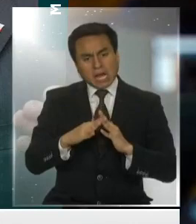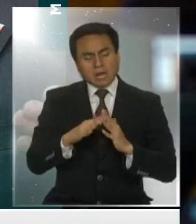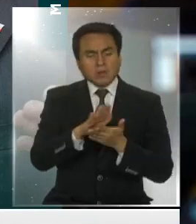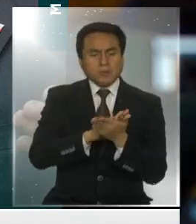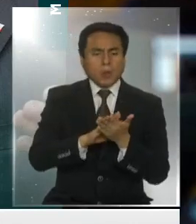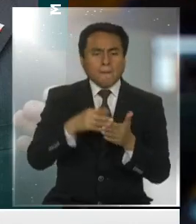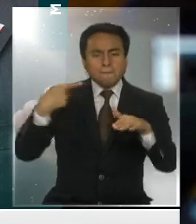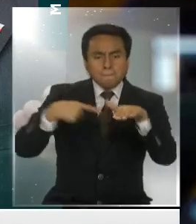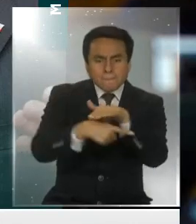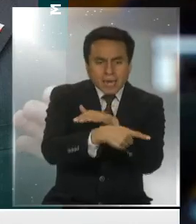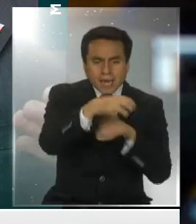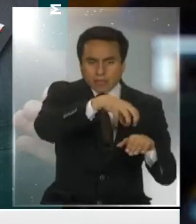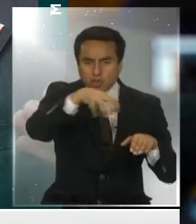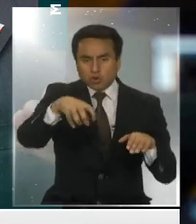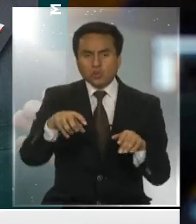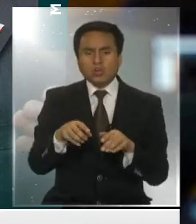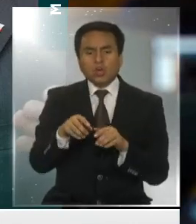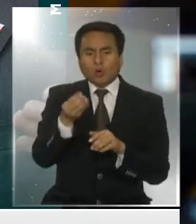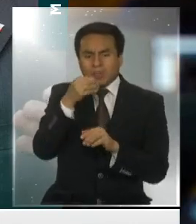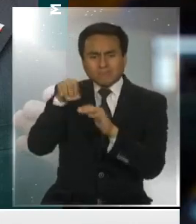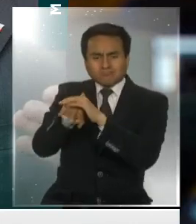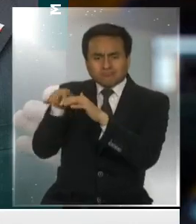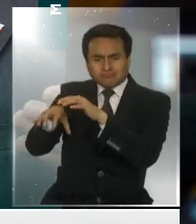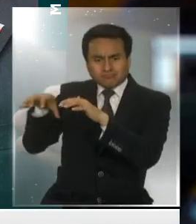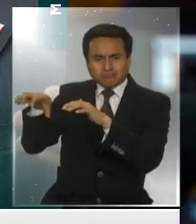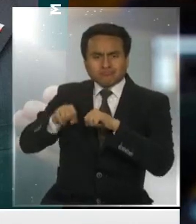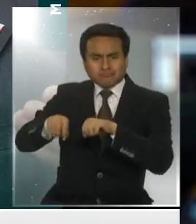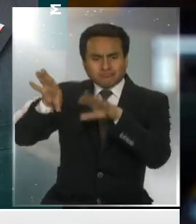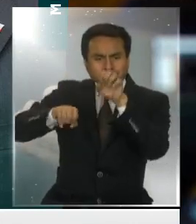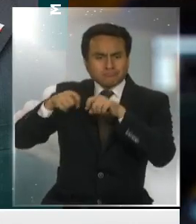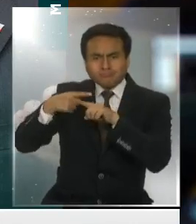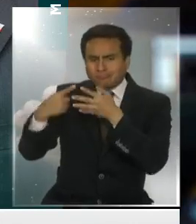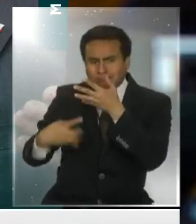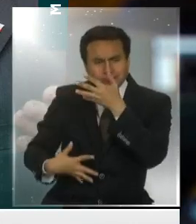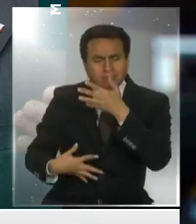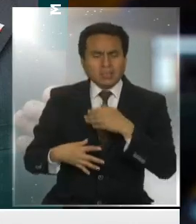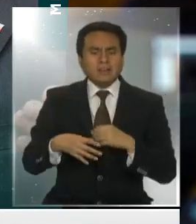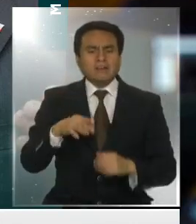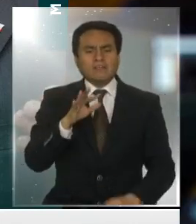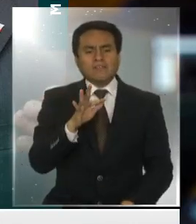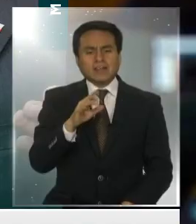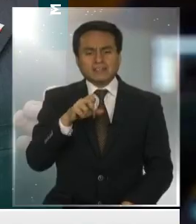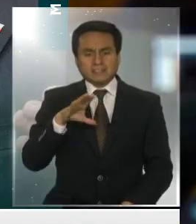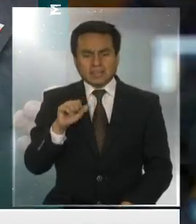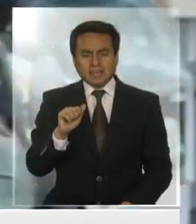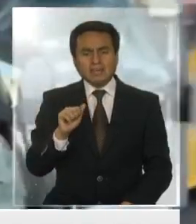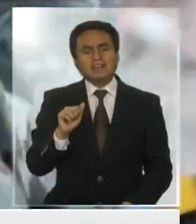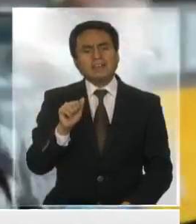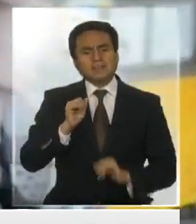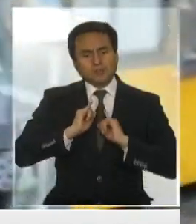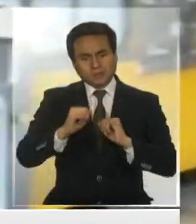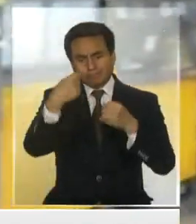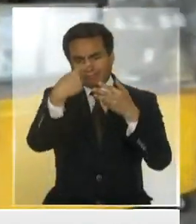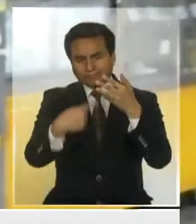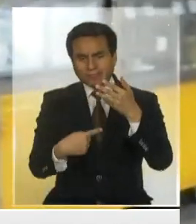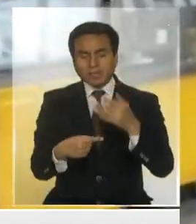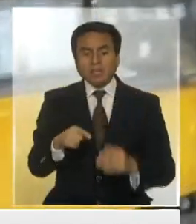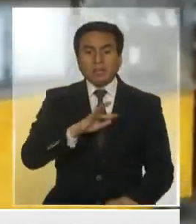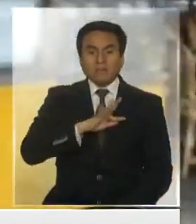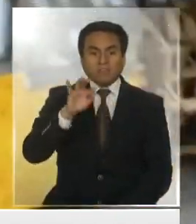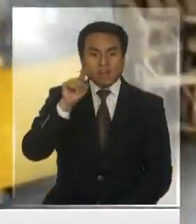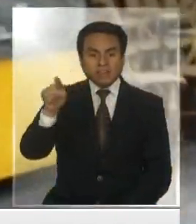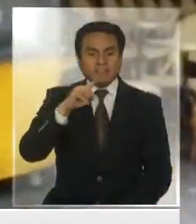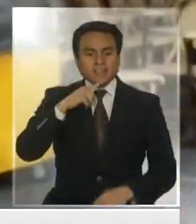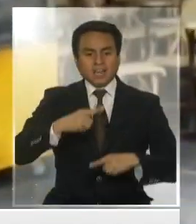de metro, centros de distribución de alimentos, entre otros. Francisca Sepúlveda nos tiene un completo informe. En Francia